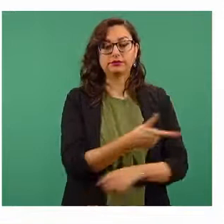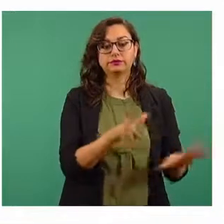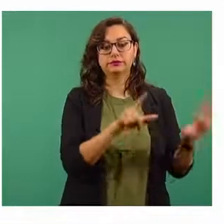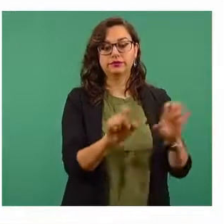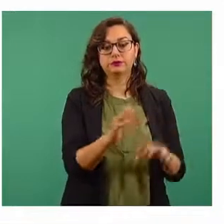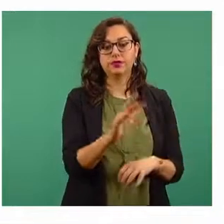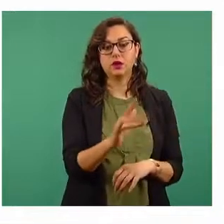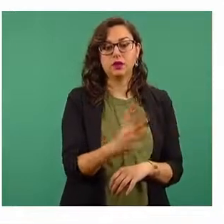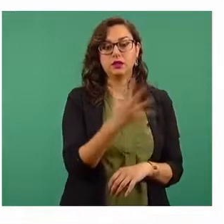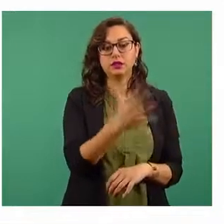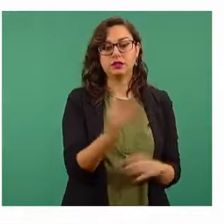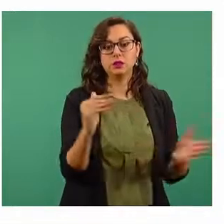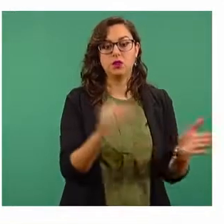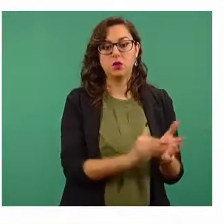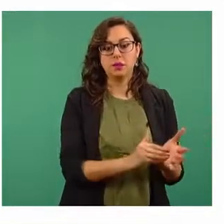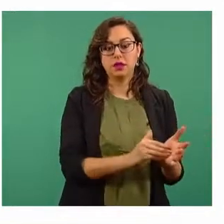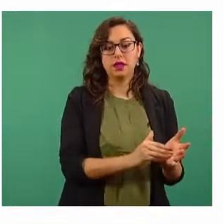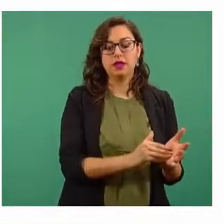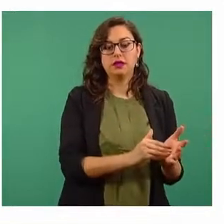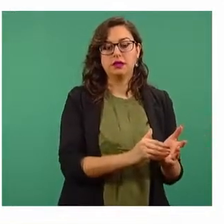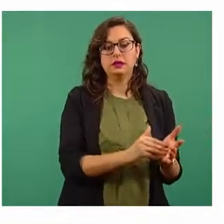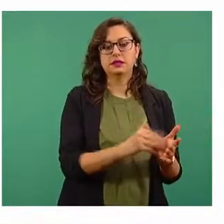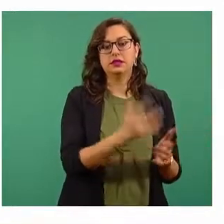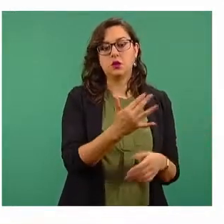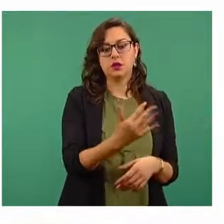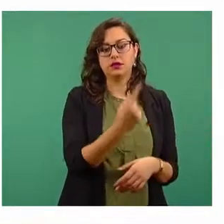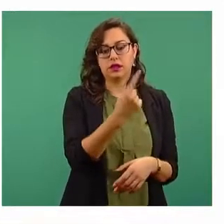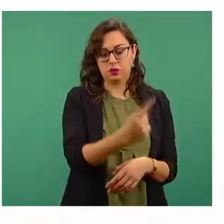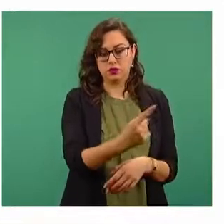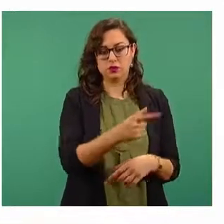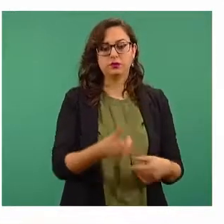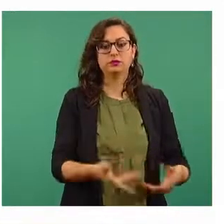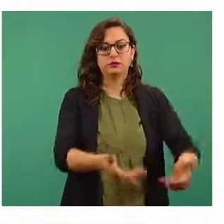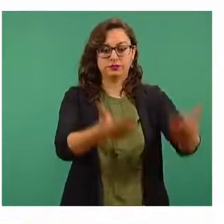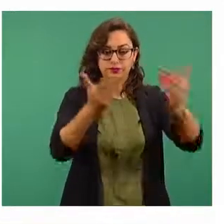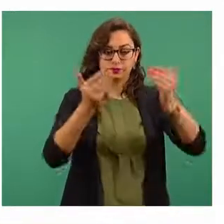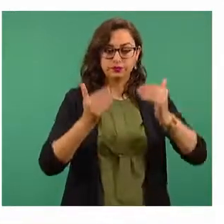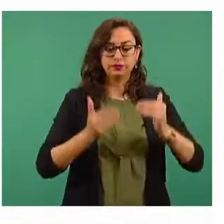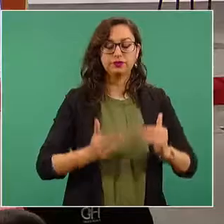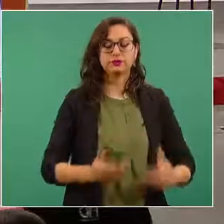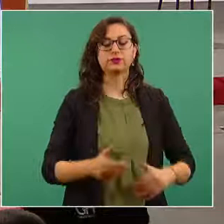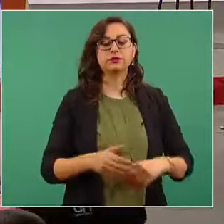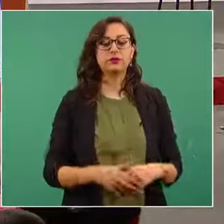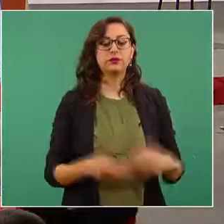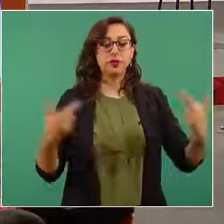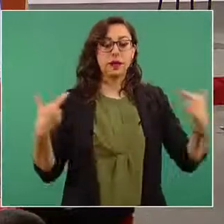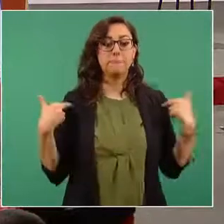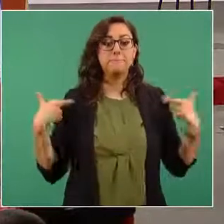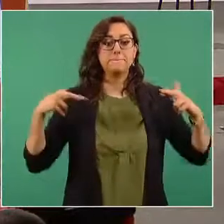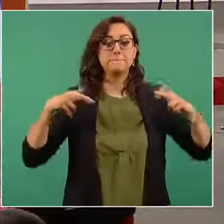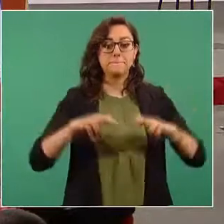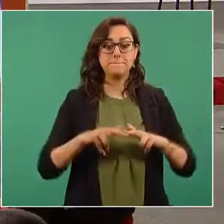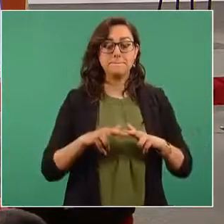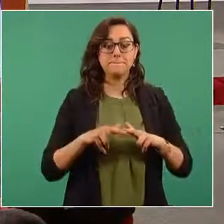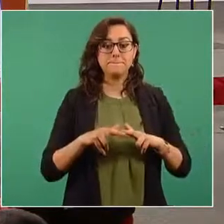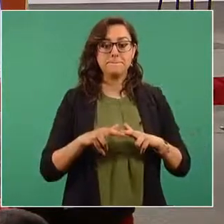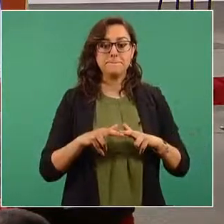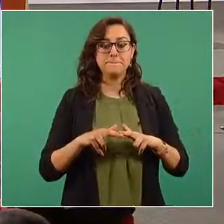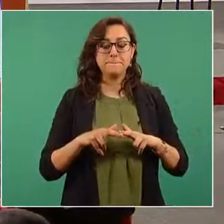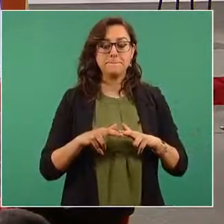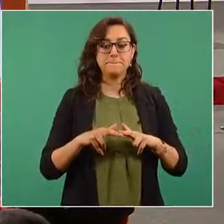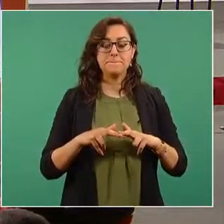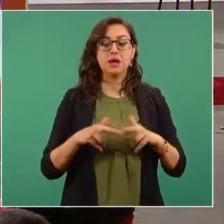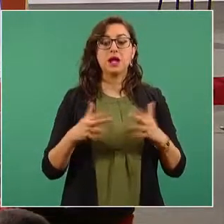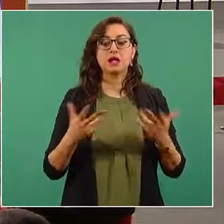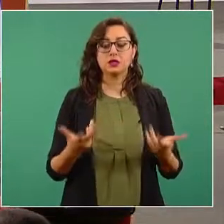75%. Y el personal educativo, muy importante para la siguiente fase que se va a tomar en cuanto a los